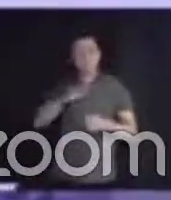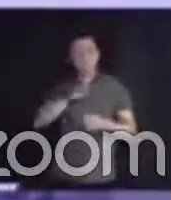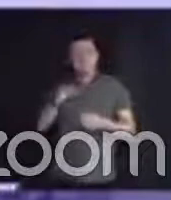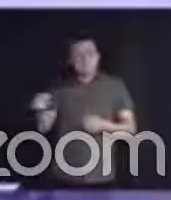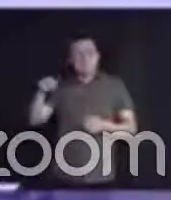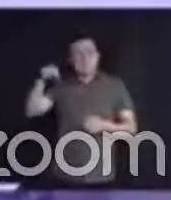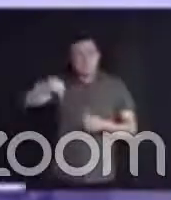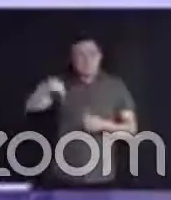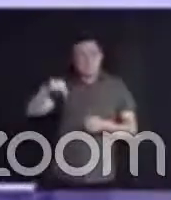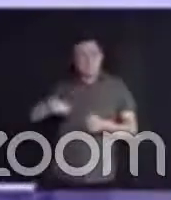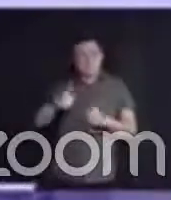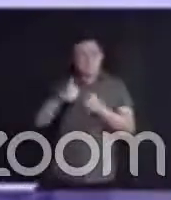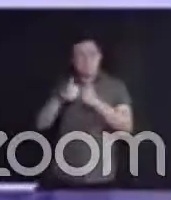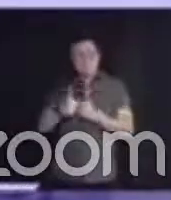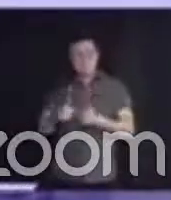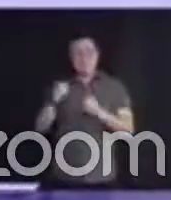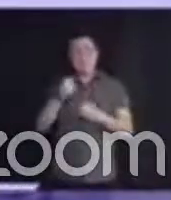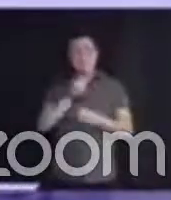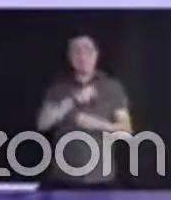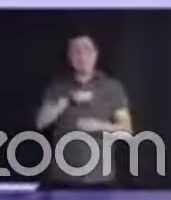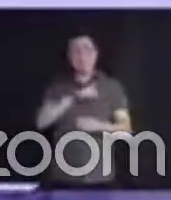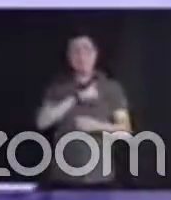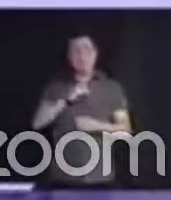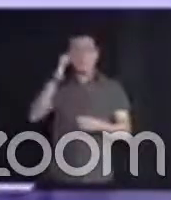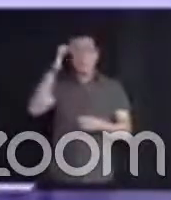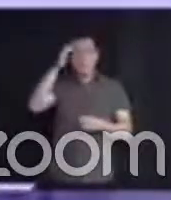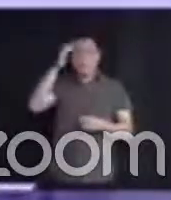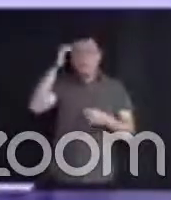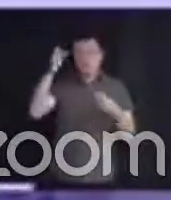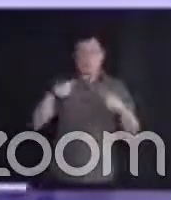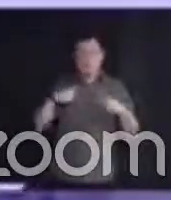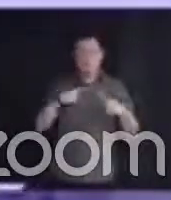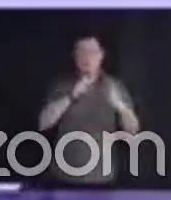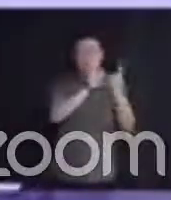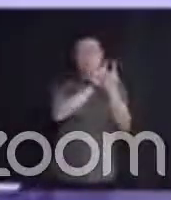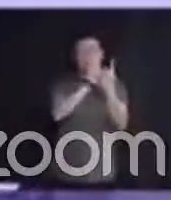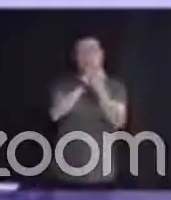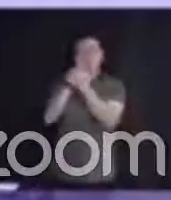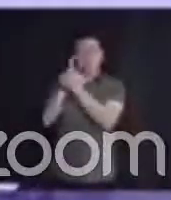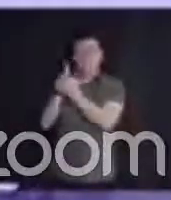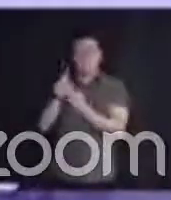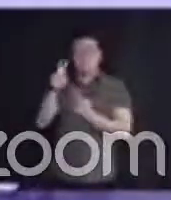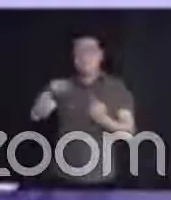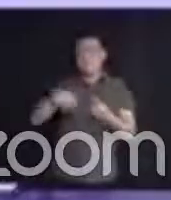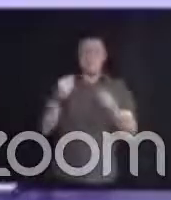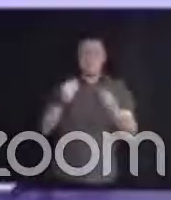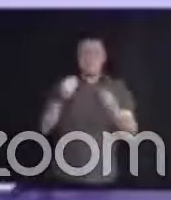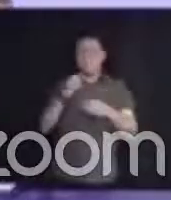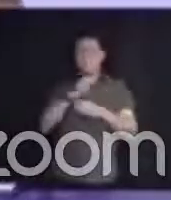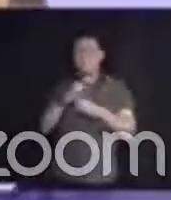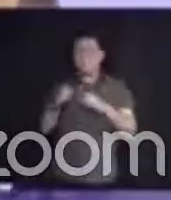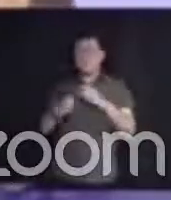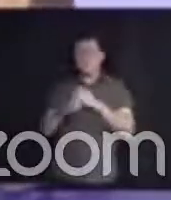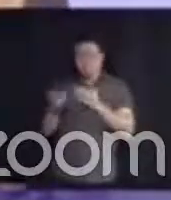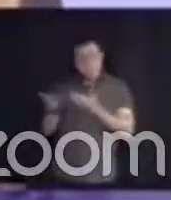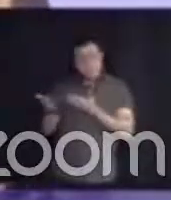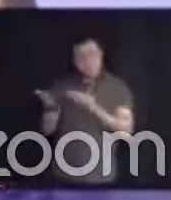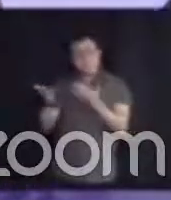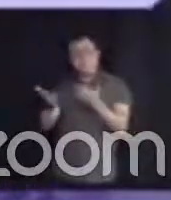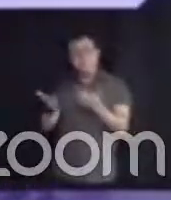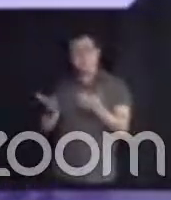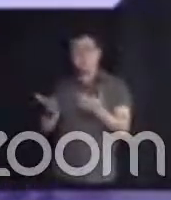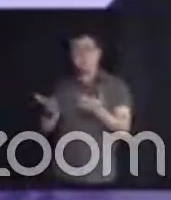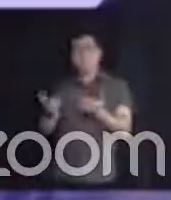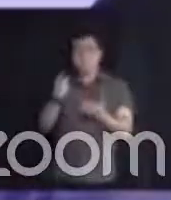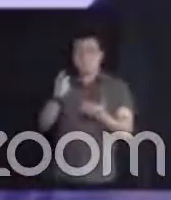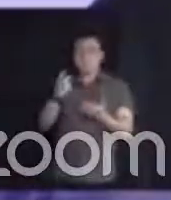cosas, salud, conocer personas, tener una visión. Nos ofrece tantas cosas, ya depende de